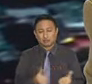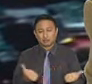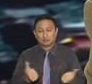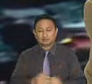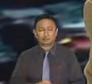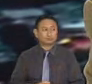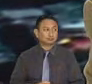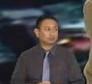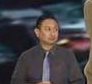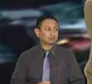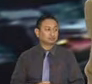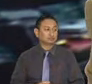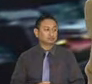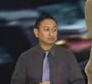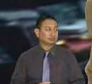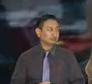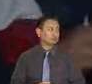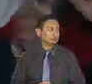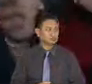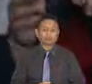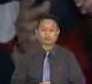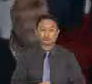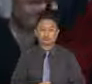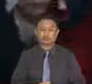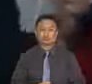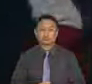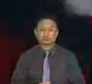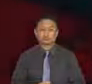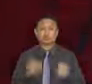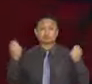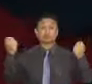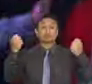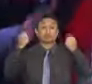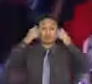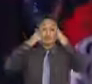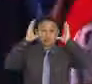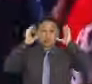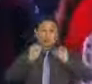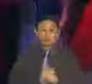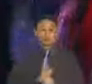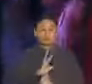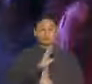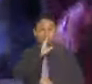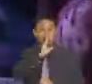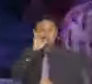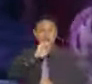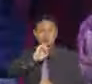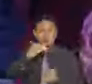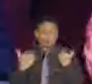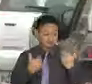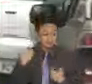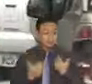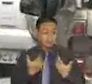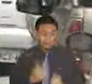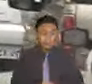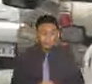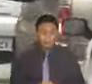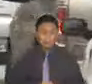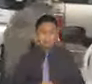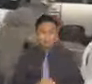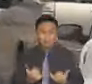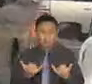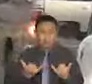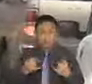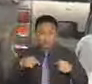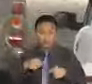de movilidad las fiestas de diciembre siempre son una razón para alegrarse aunque no